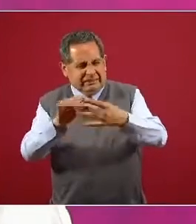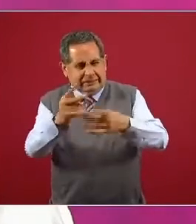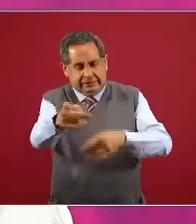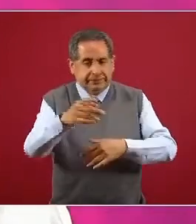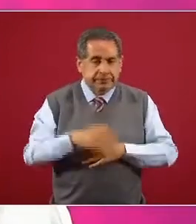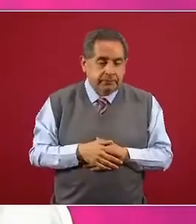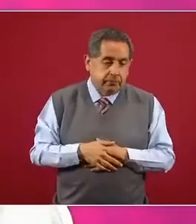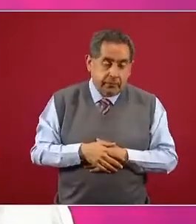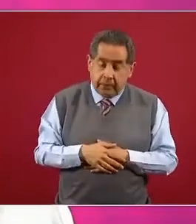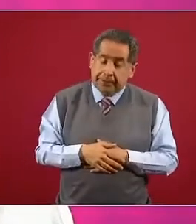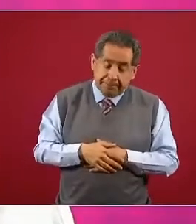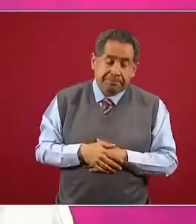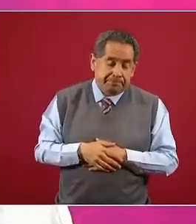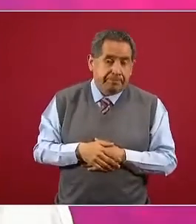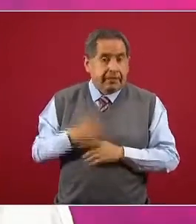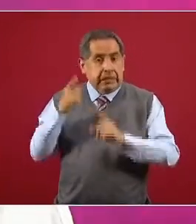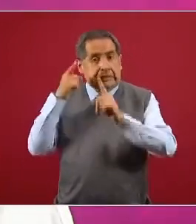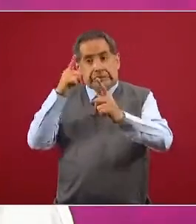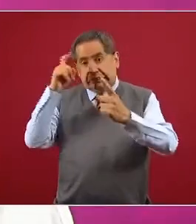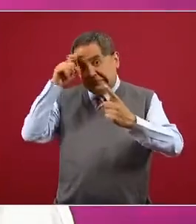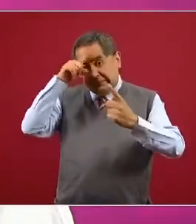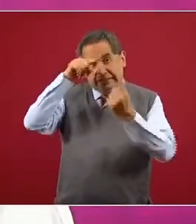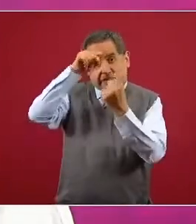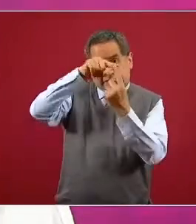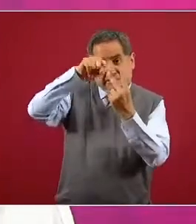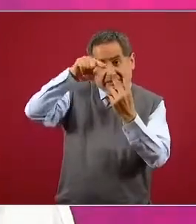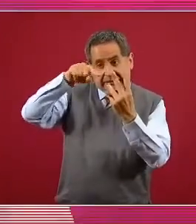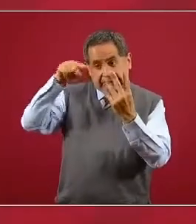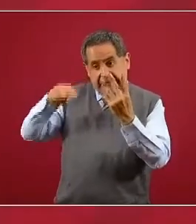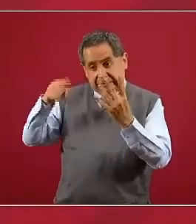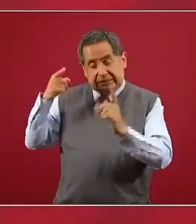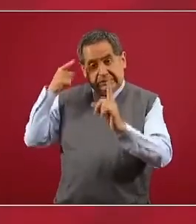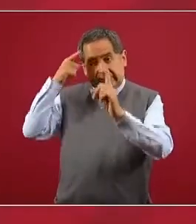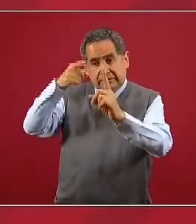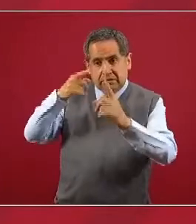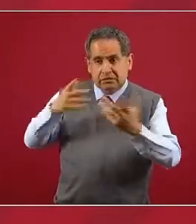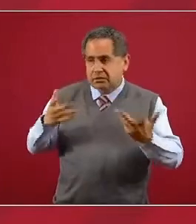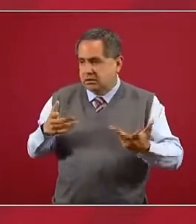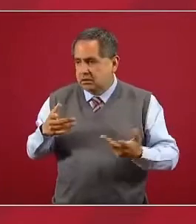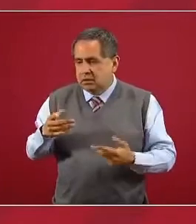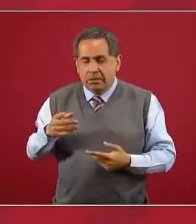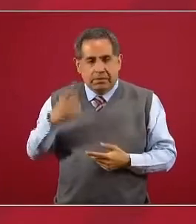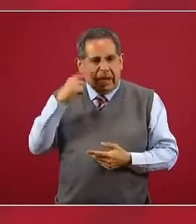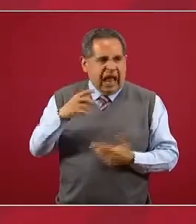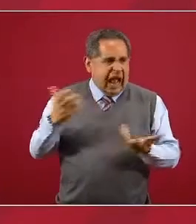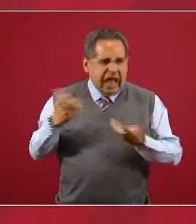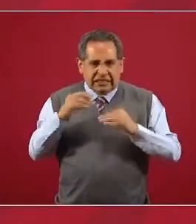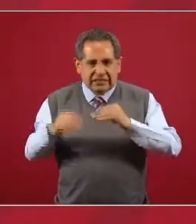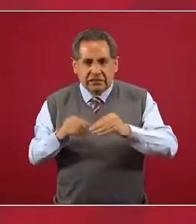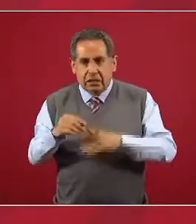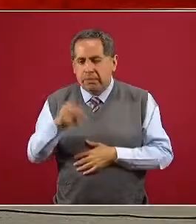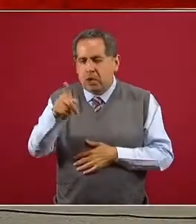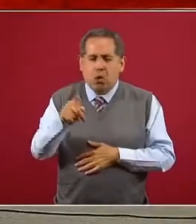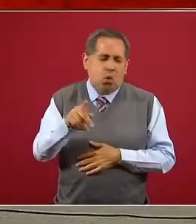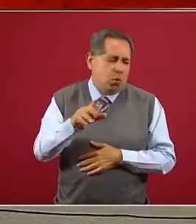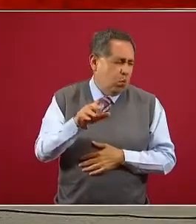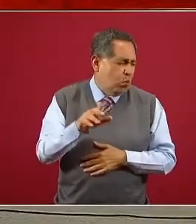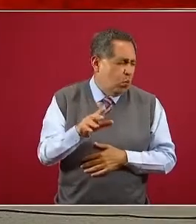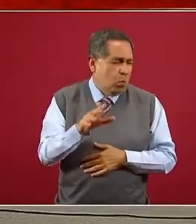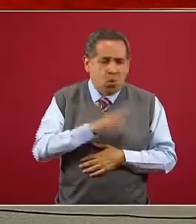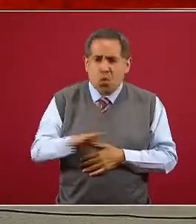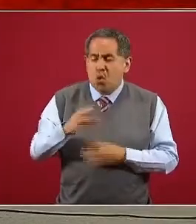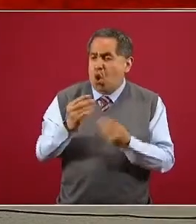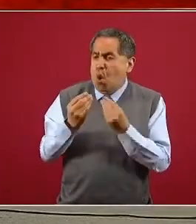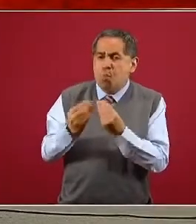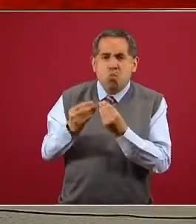Hay muchos retos que México enfrenta en capacidades técnicas, pero tenemos una